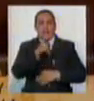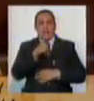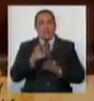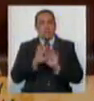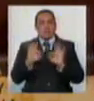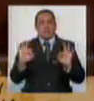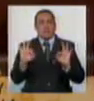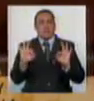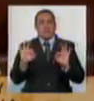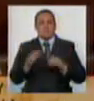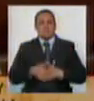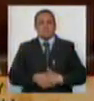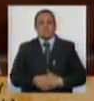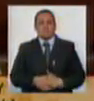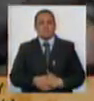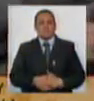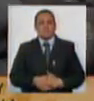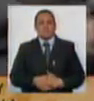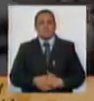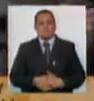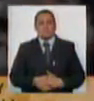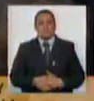potable.